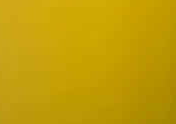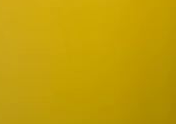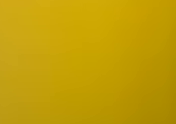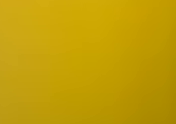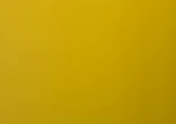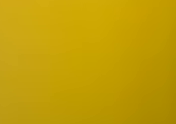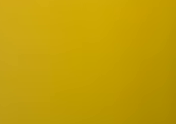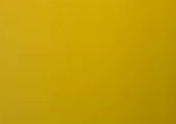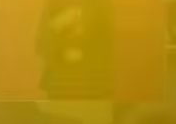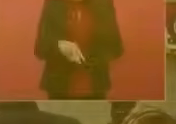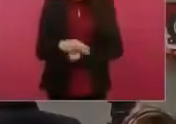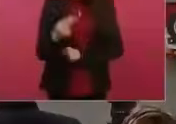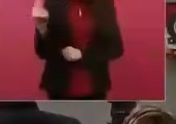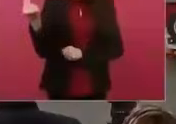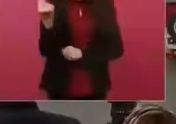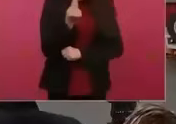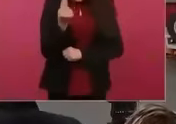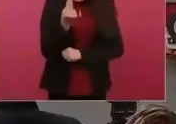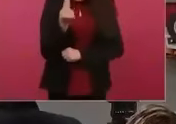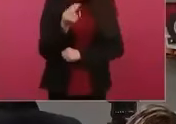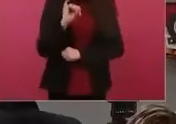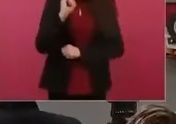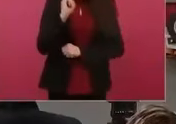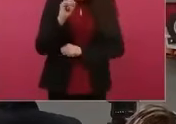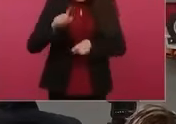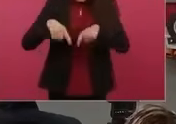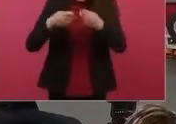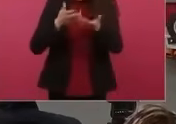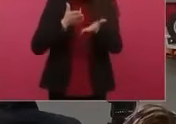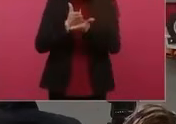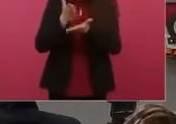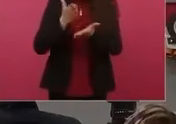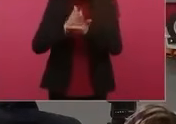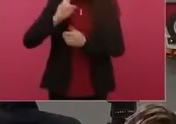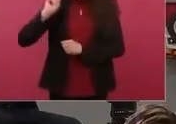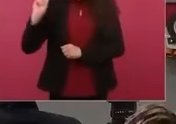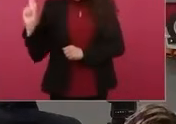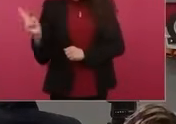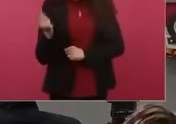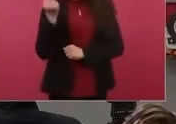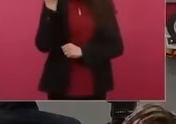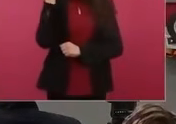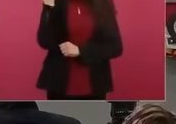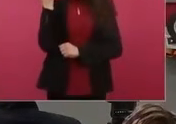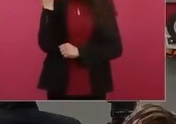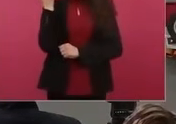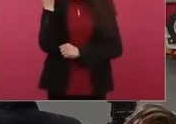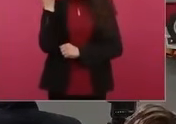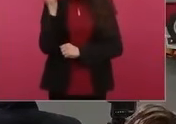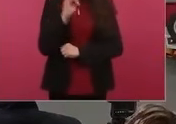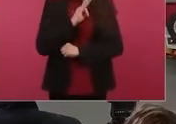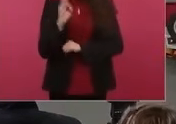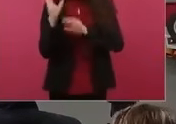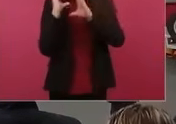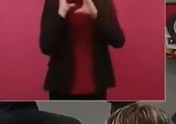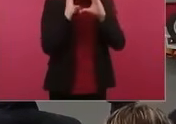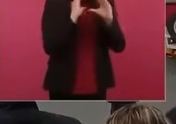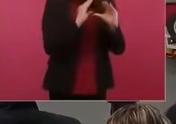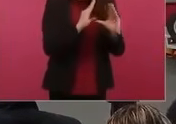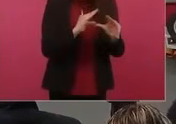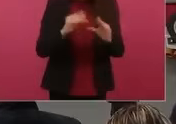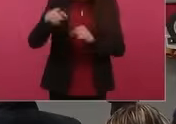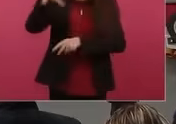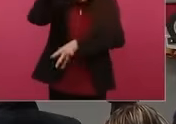tipo, transformación del Estado, nuevas constituciones. Bueno, Cuba viene de la revolución del 20, pero me refiero a este siglo con